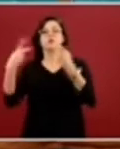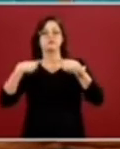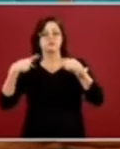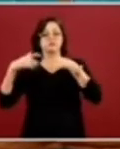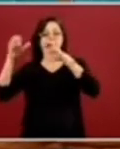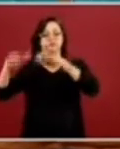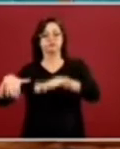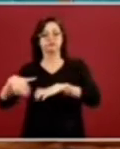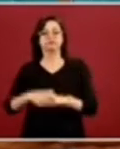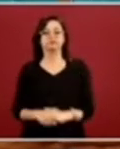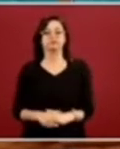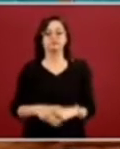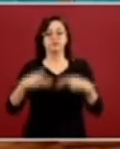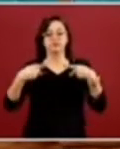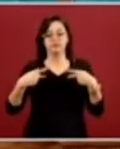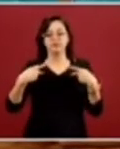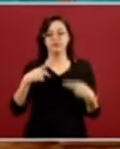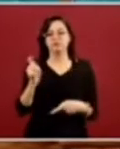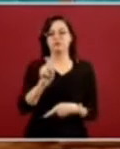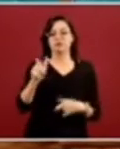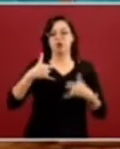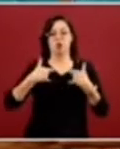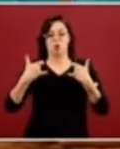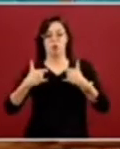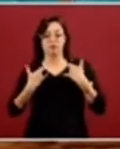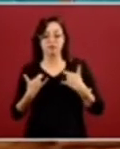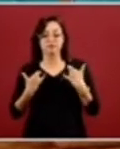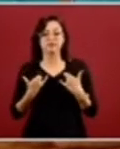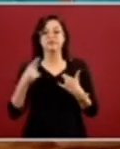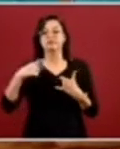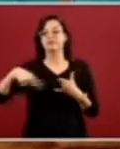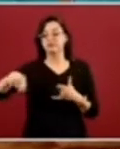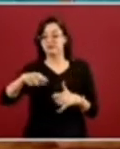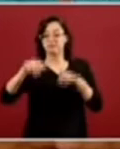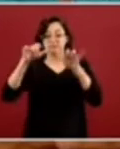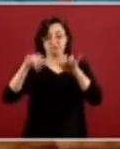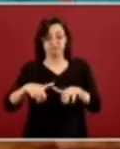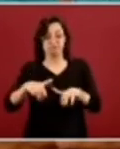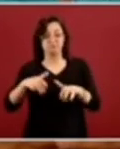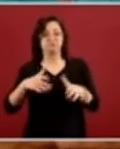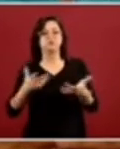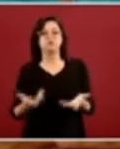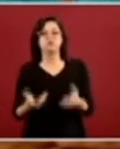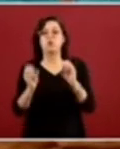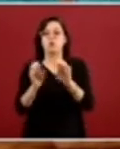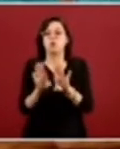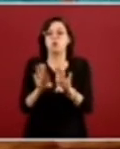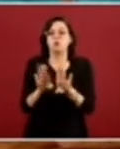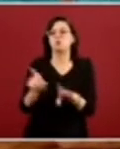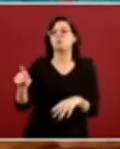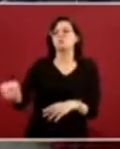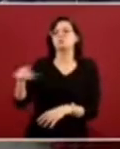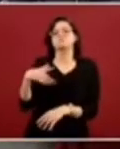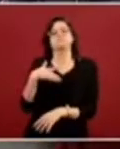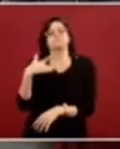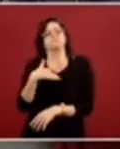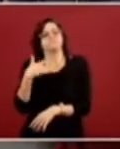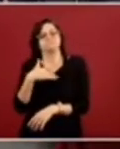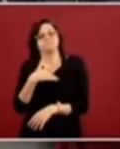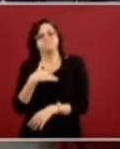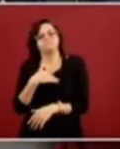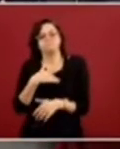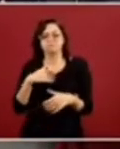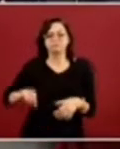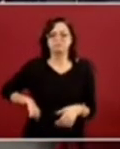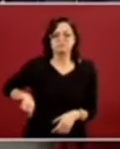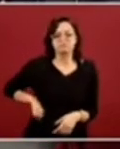los profesionales de la salud jóvenes están decidiendo unirse a esta convocatoria o cómo están reaccionando a ella.